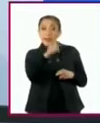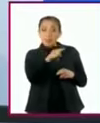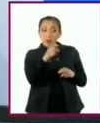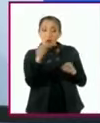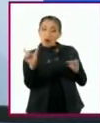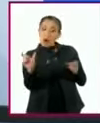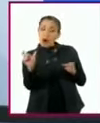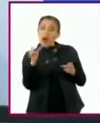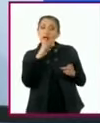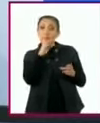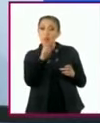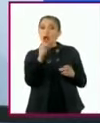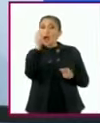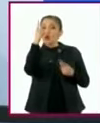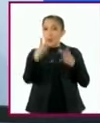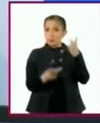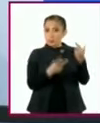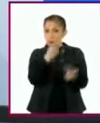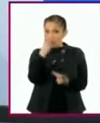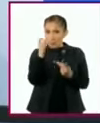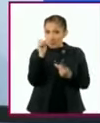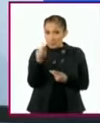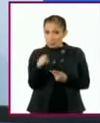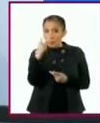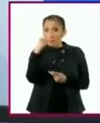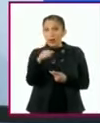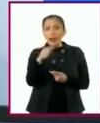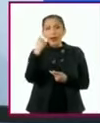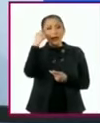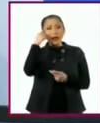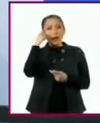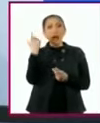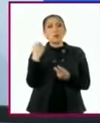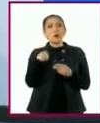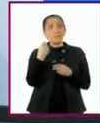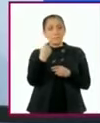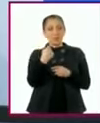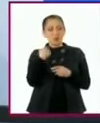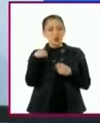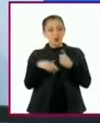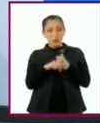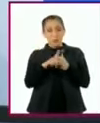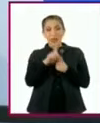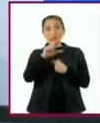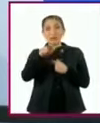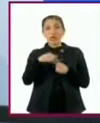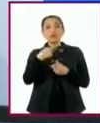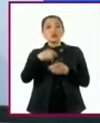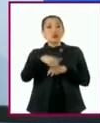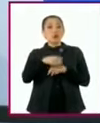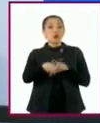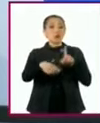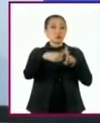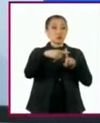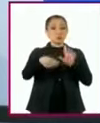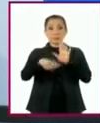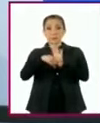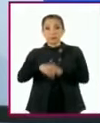ellos, responderemos algunas preguntas para plantear nuestros propios problemas con números positivos y